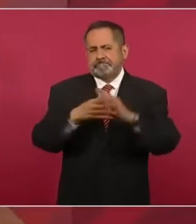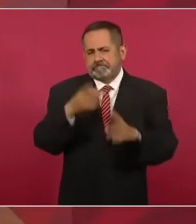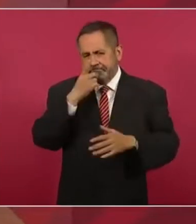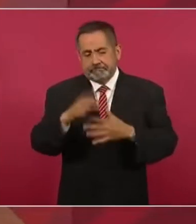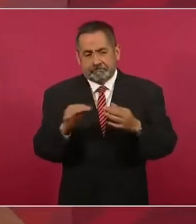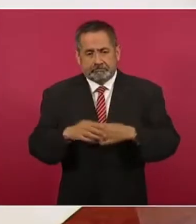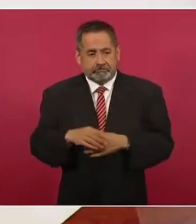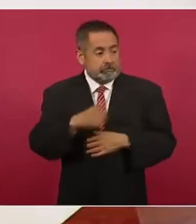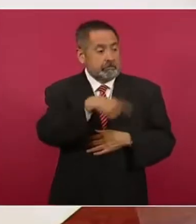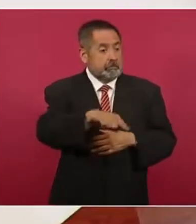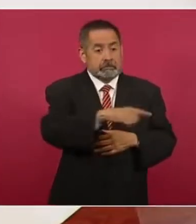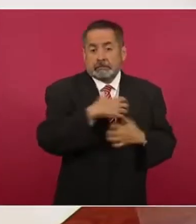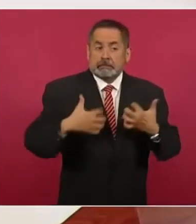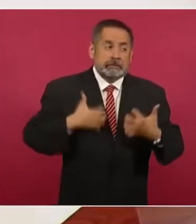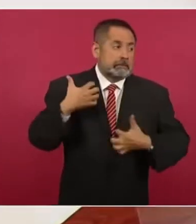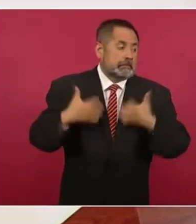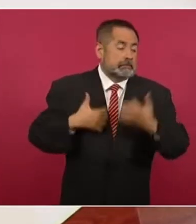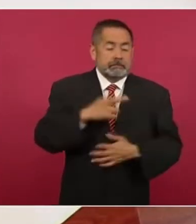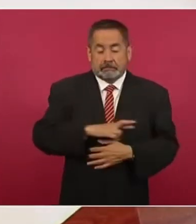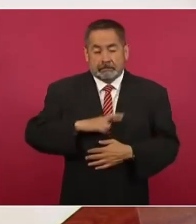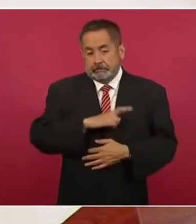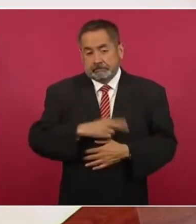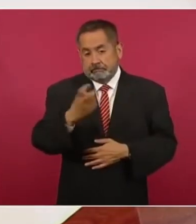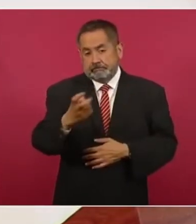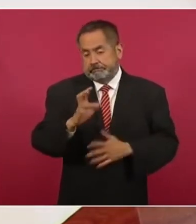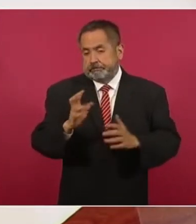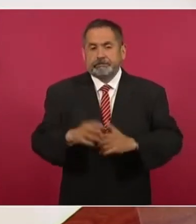porque eso es lo que los tiene molestos.